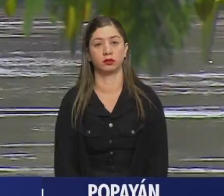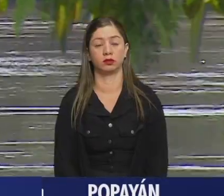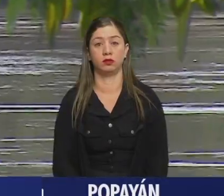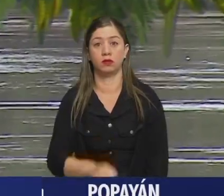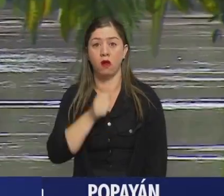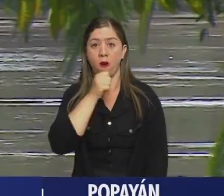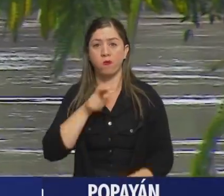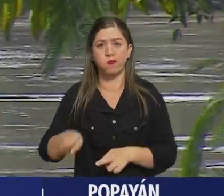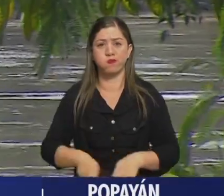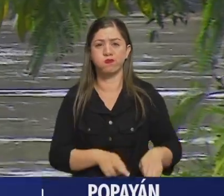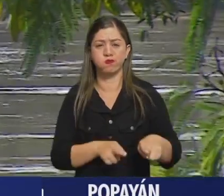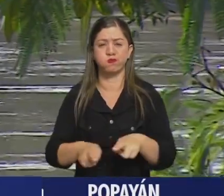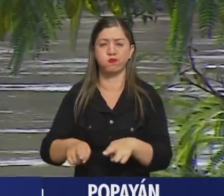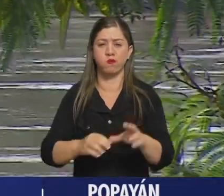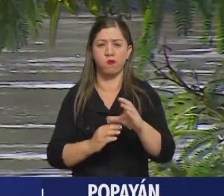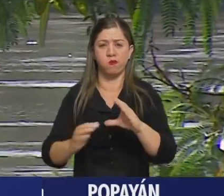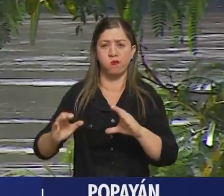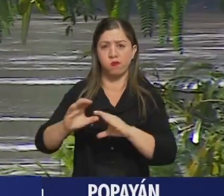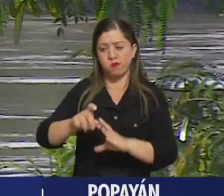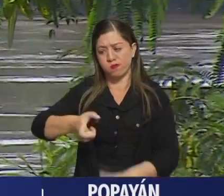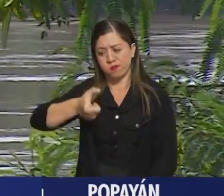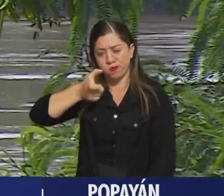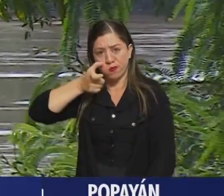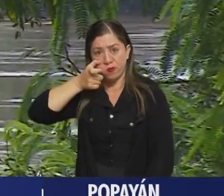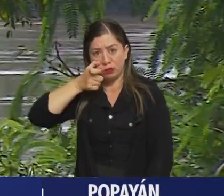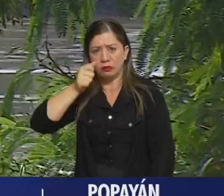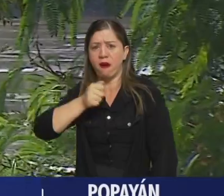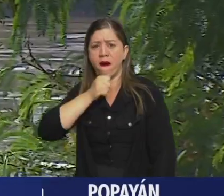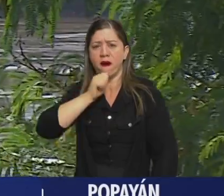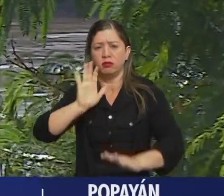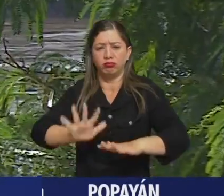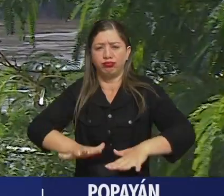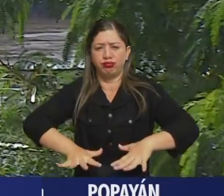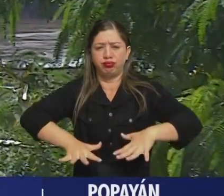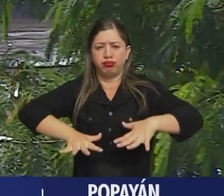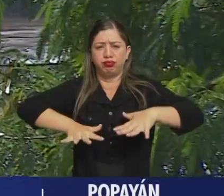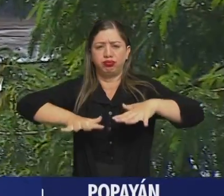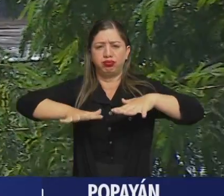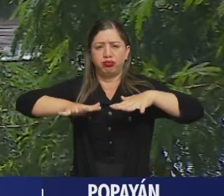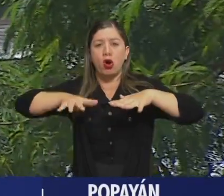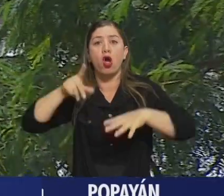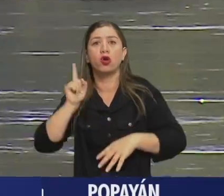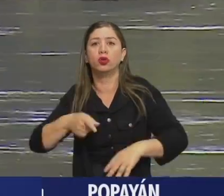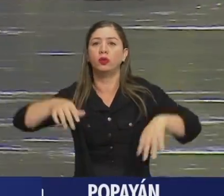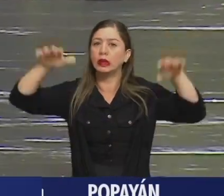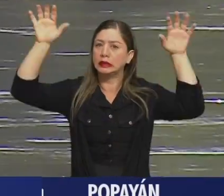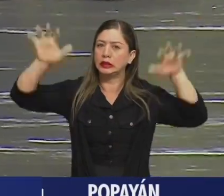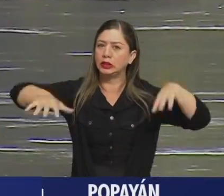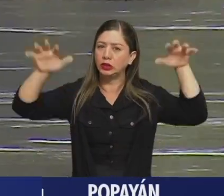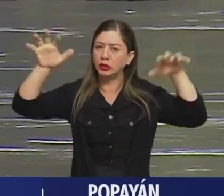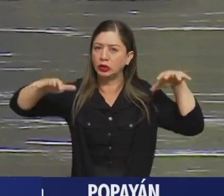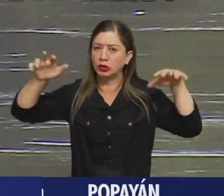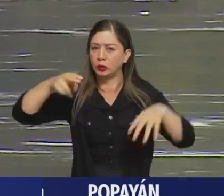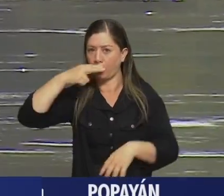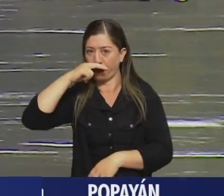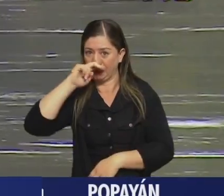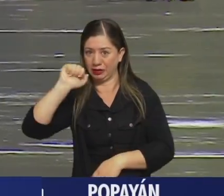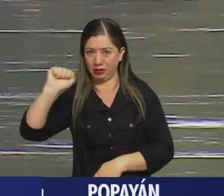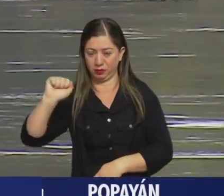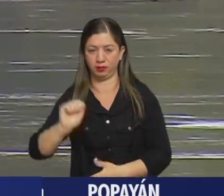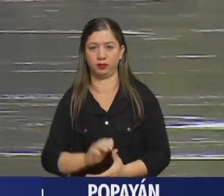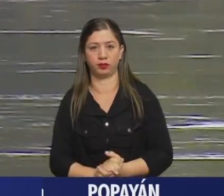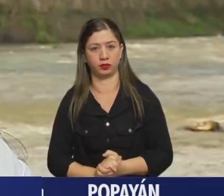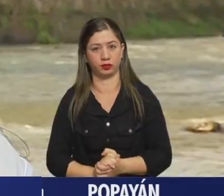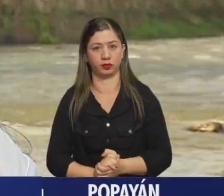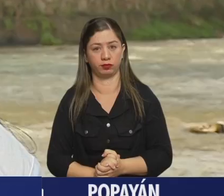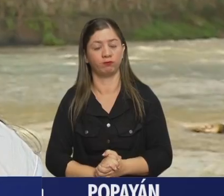El caudal del río Cauca continúa bajo monitoreo ante el alto nivel que registra por las fuertes lluvias que se registran durante el fenómeno de la Niña.